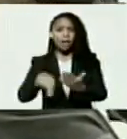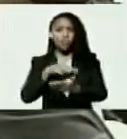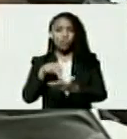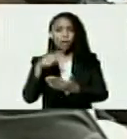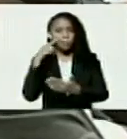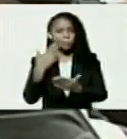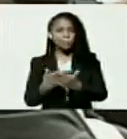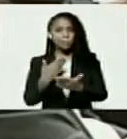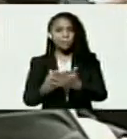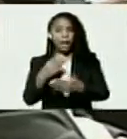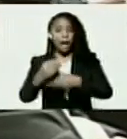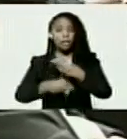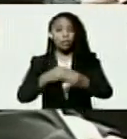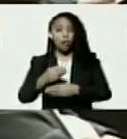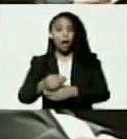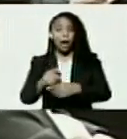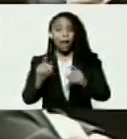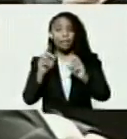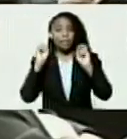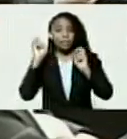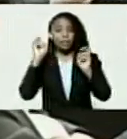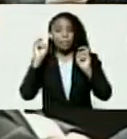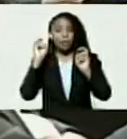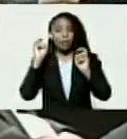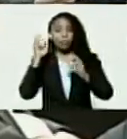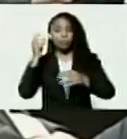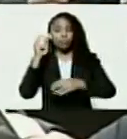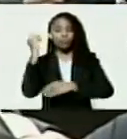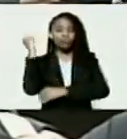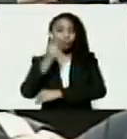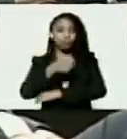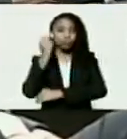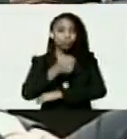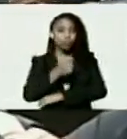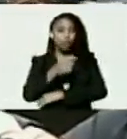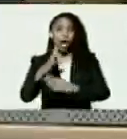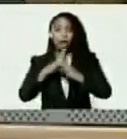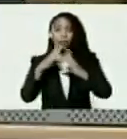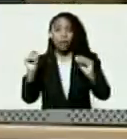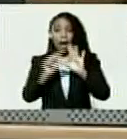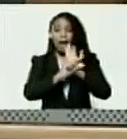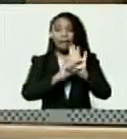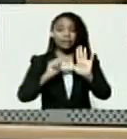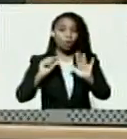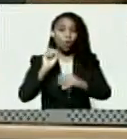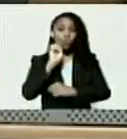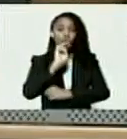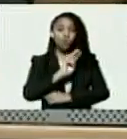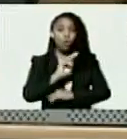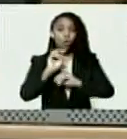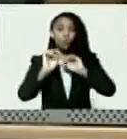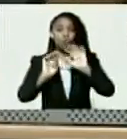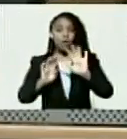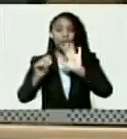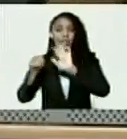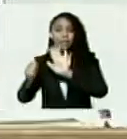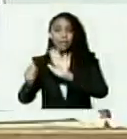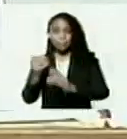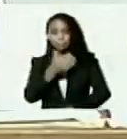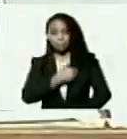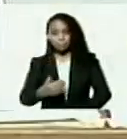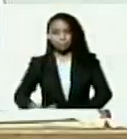previo pronunciamiento del Tribunal Supremo de Justicia. Es todo del artículo 296, presidente.